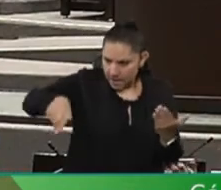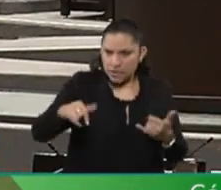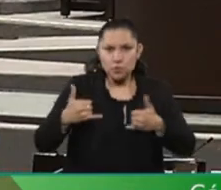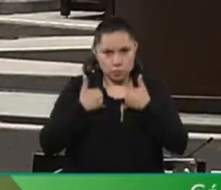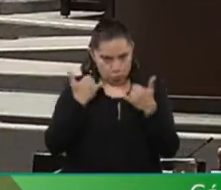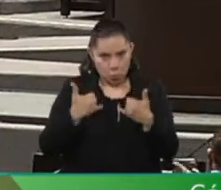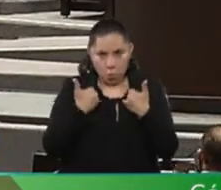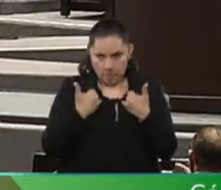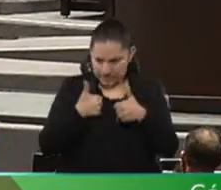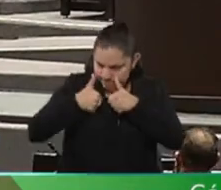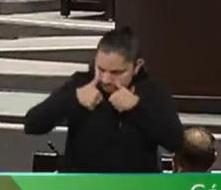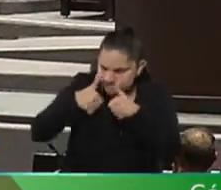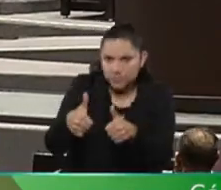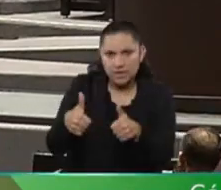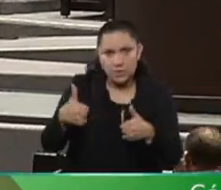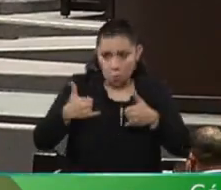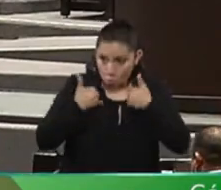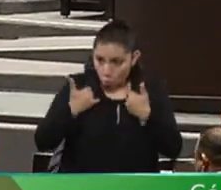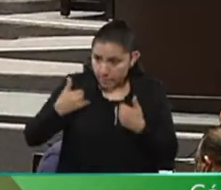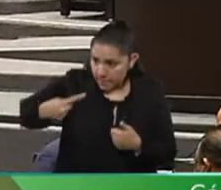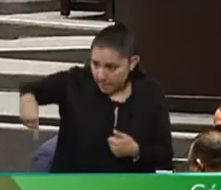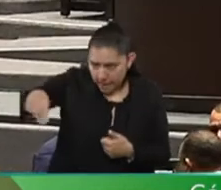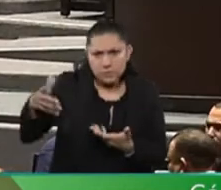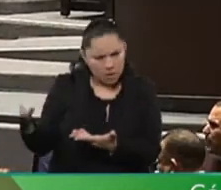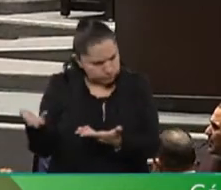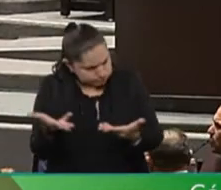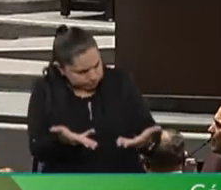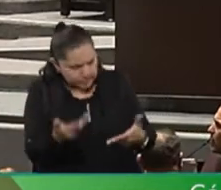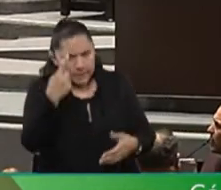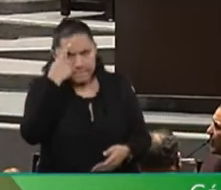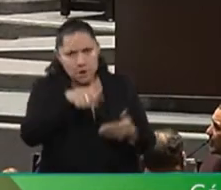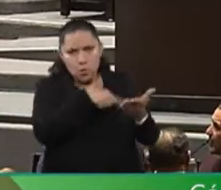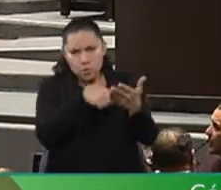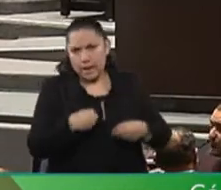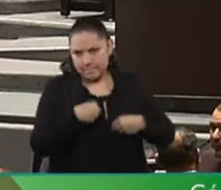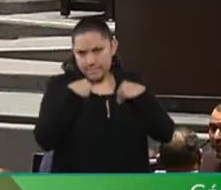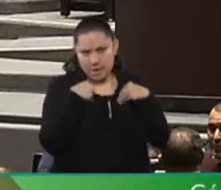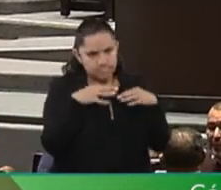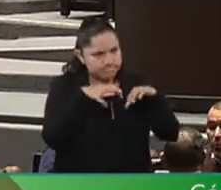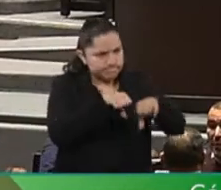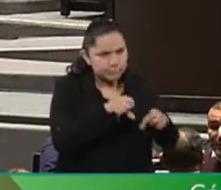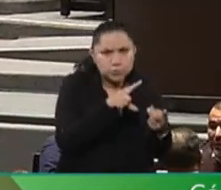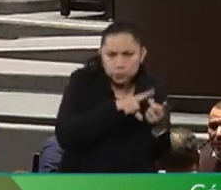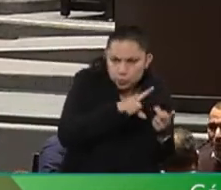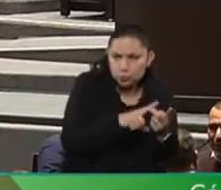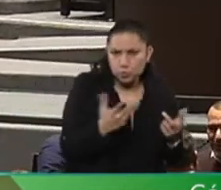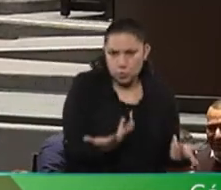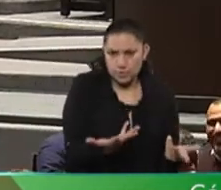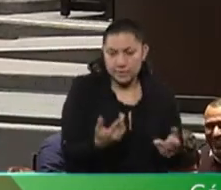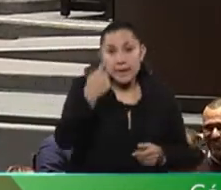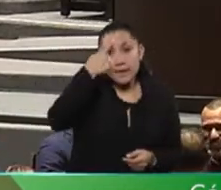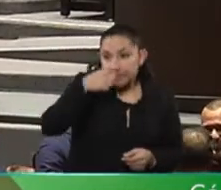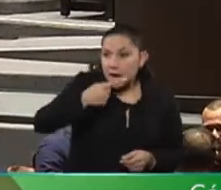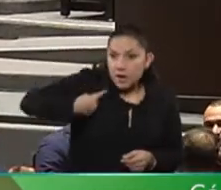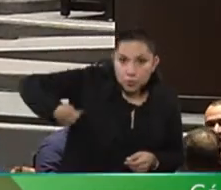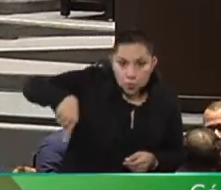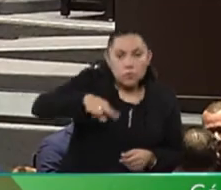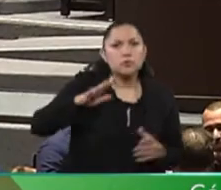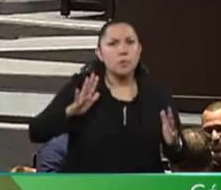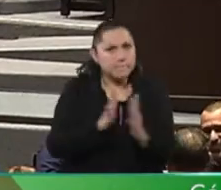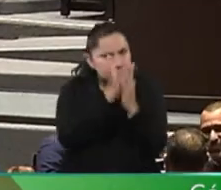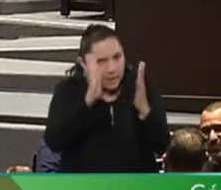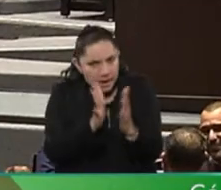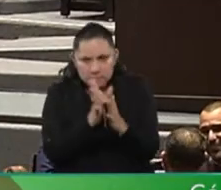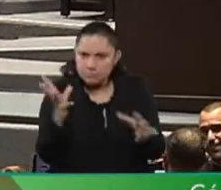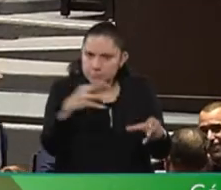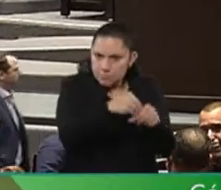vivienda que nos den los incentivos que le den los incentivos a esta población que ha sido tan excluida para tener acceso a un